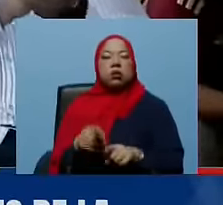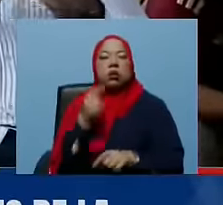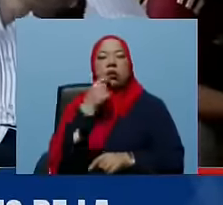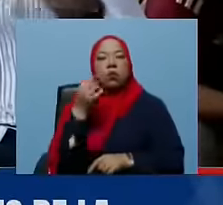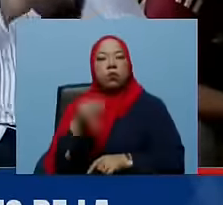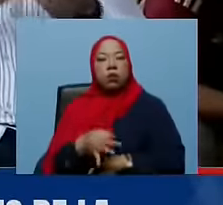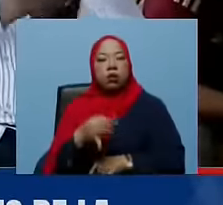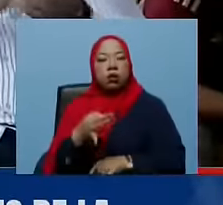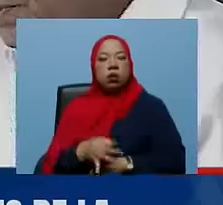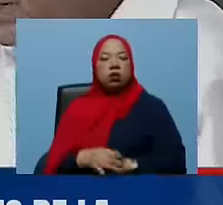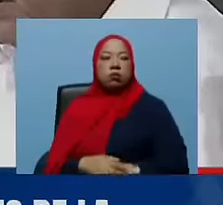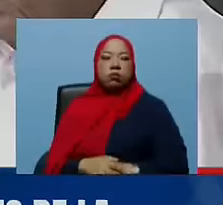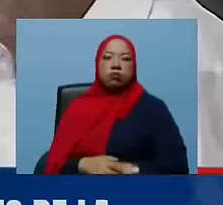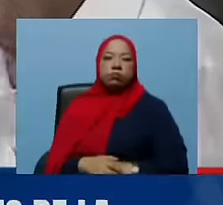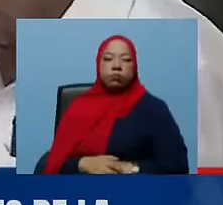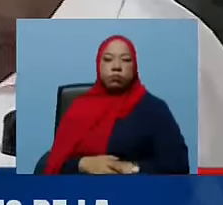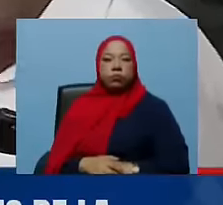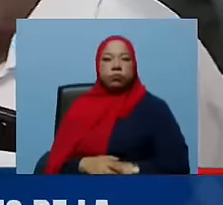verdadera.